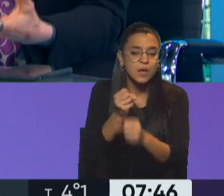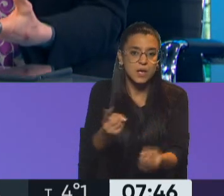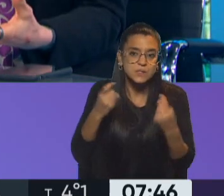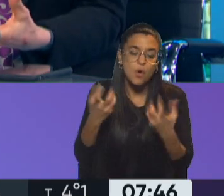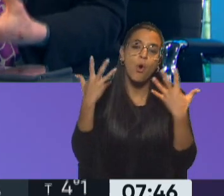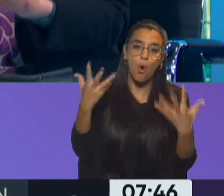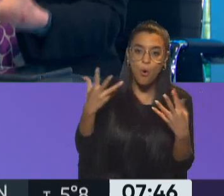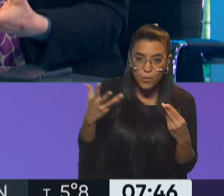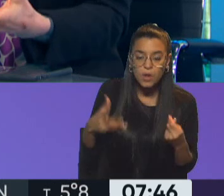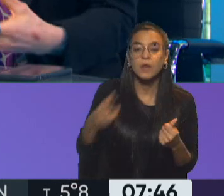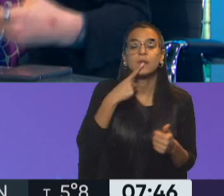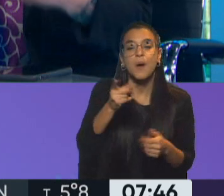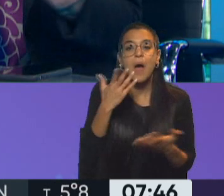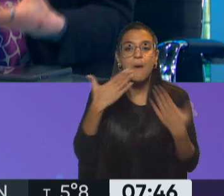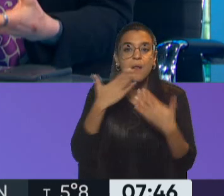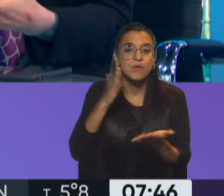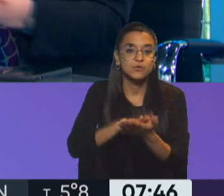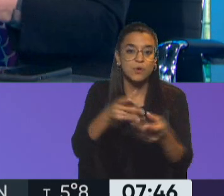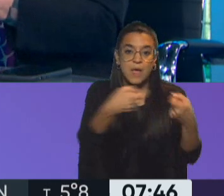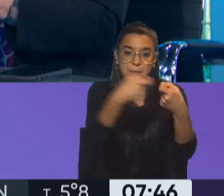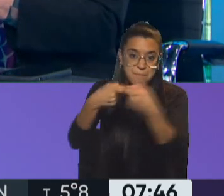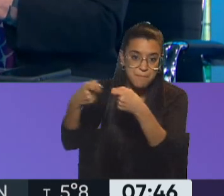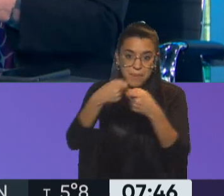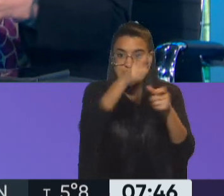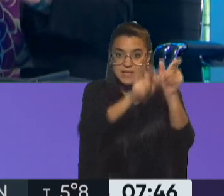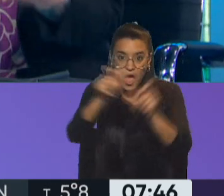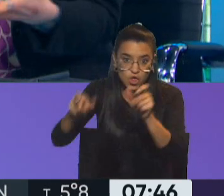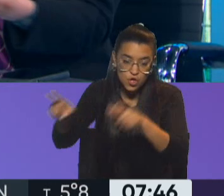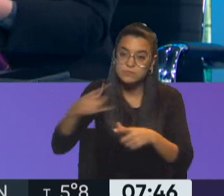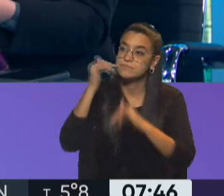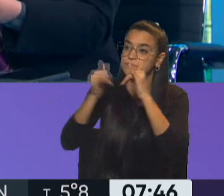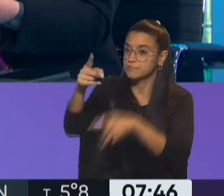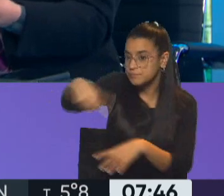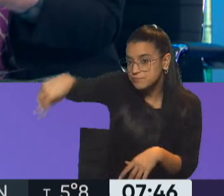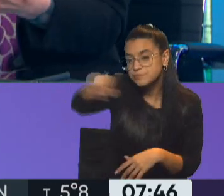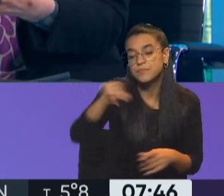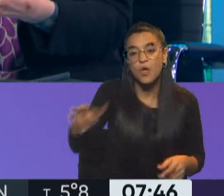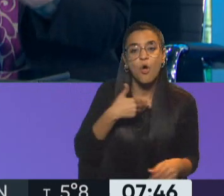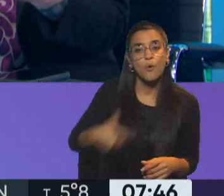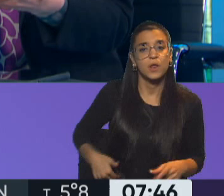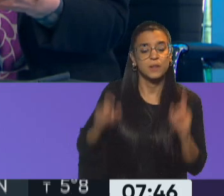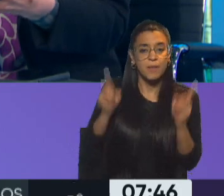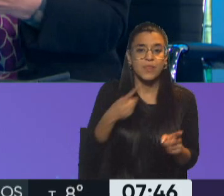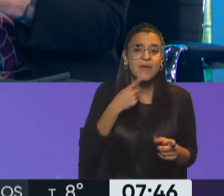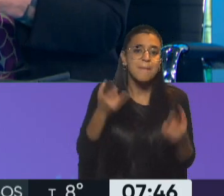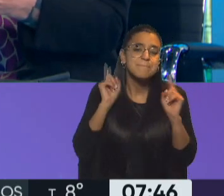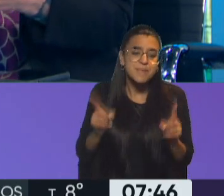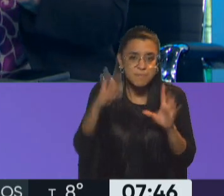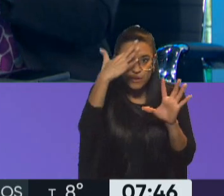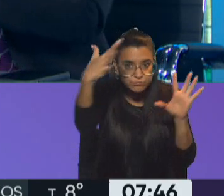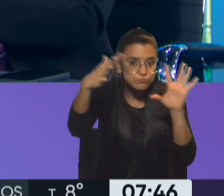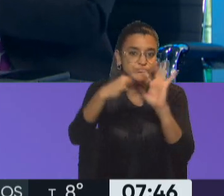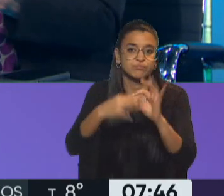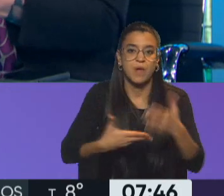le estaba hablando a los empresarios en el coloquio de idea y desde el gobierno interpretan precisamente que una misma sintonía en